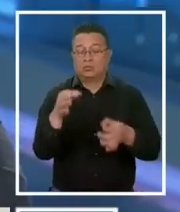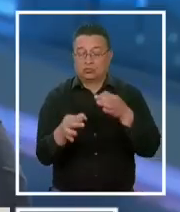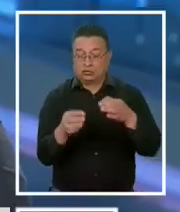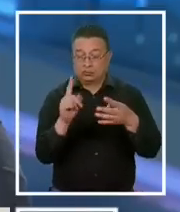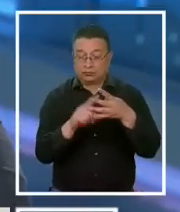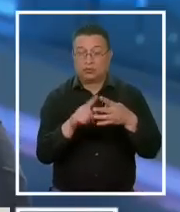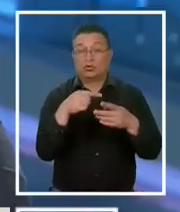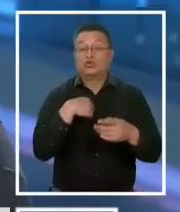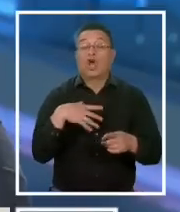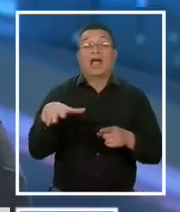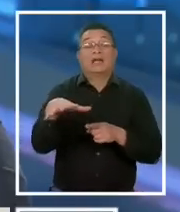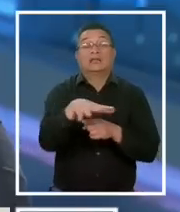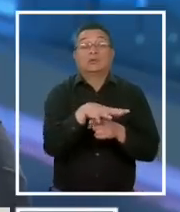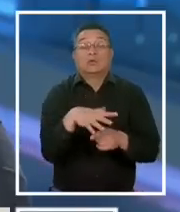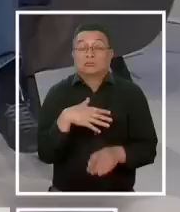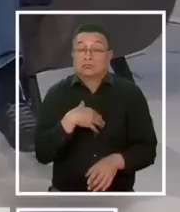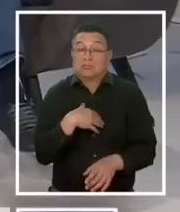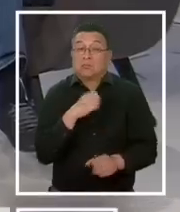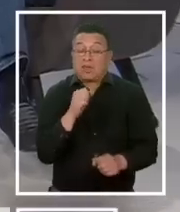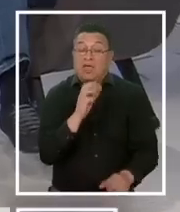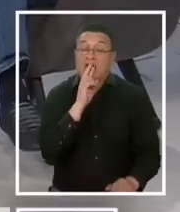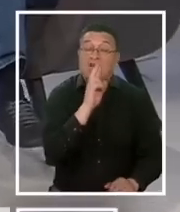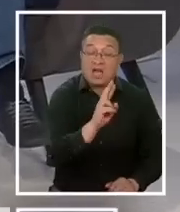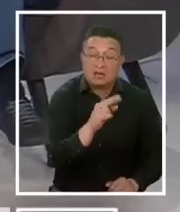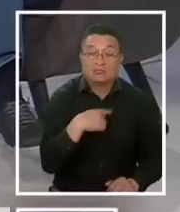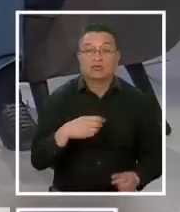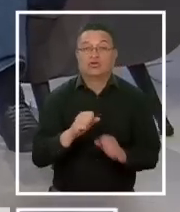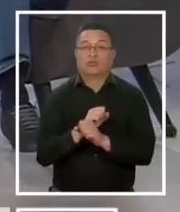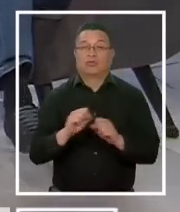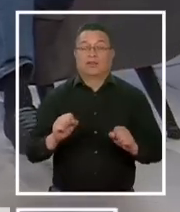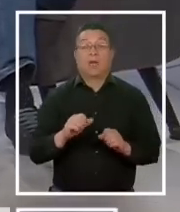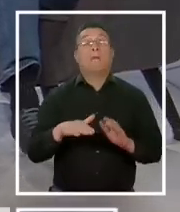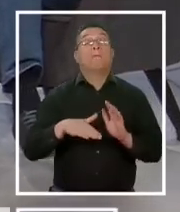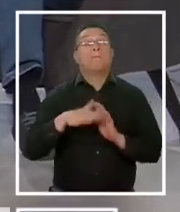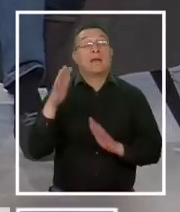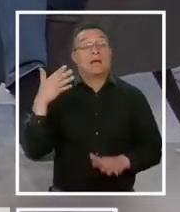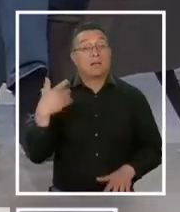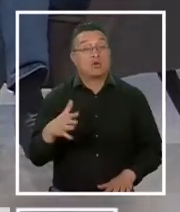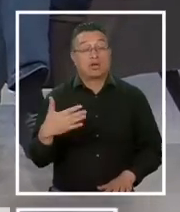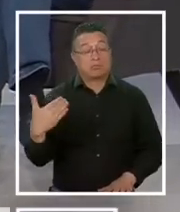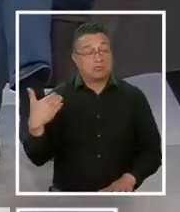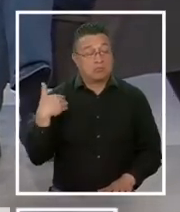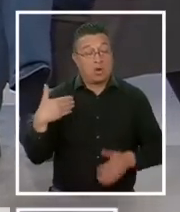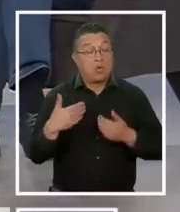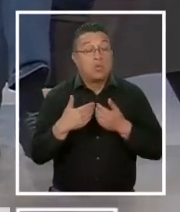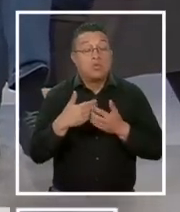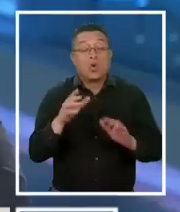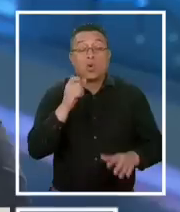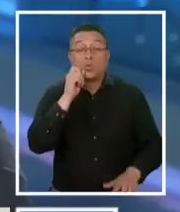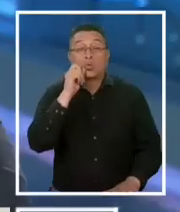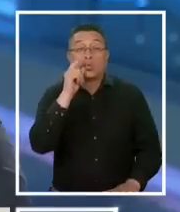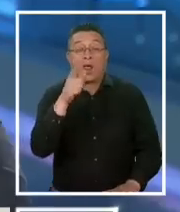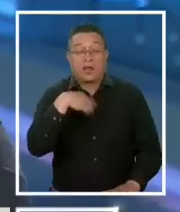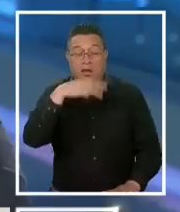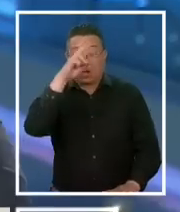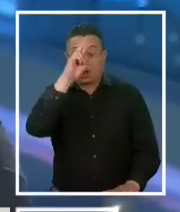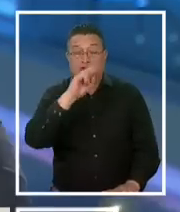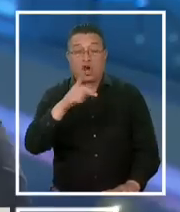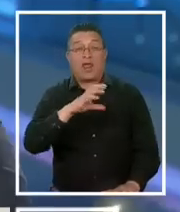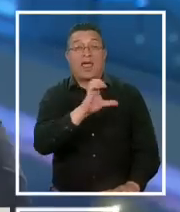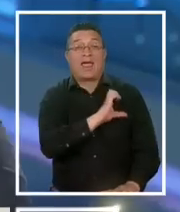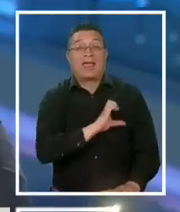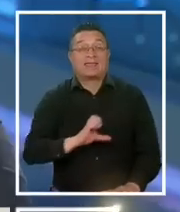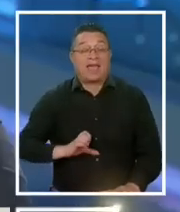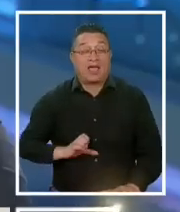pero yo no estoy en condiciones de sostener yo lo que me parece imprescindible es que independiente de cuáles sean mis percepciones del rol del Estado no